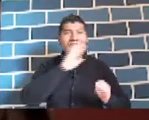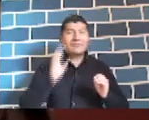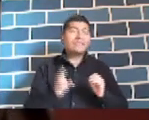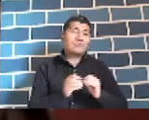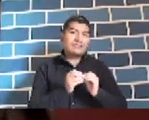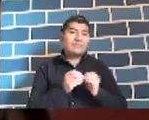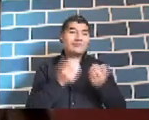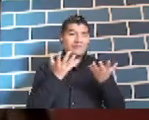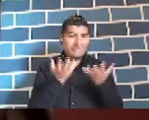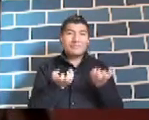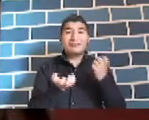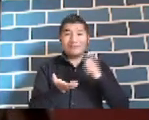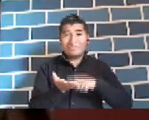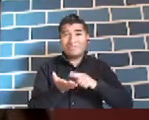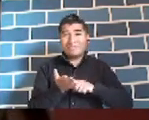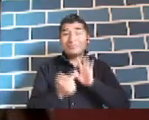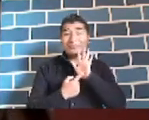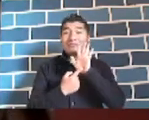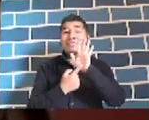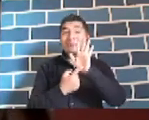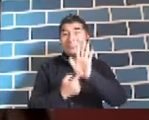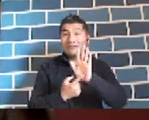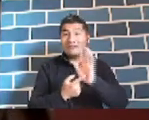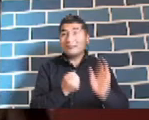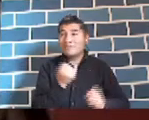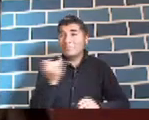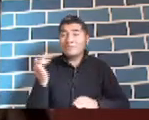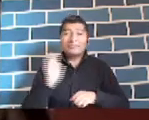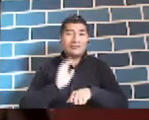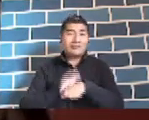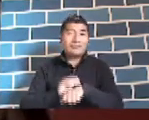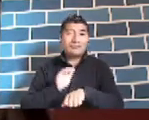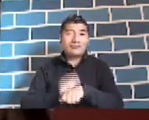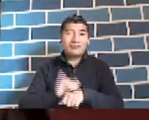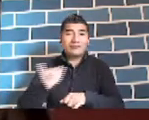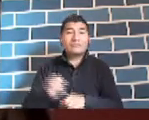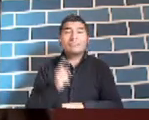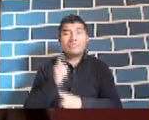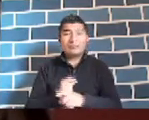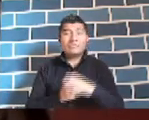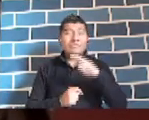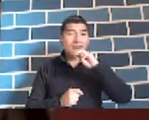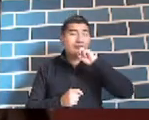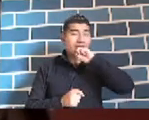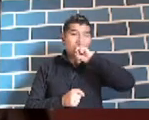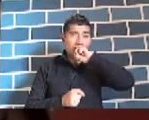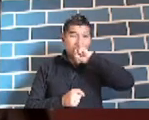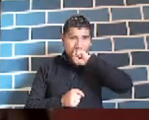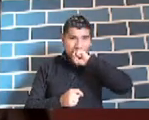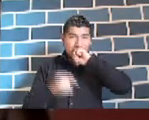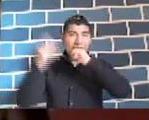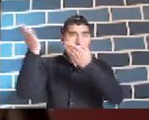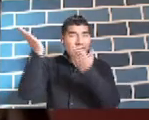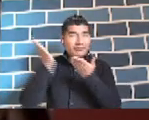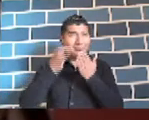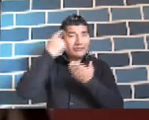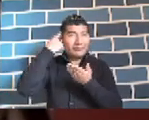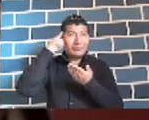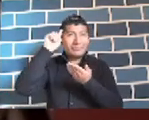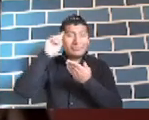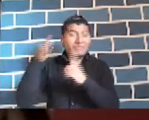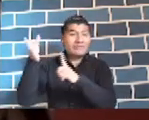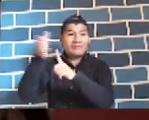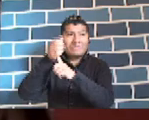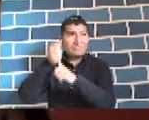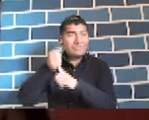si quisiera aquí hacer referencia a algunos consejos que justamente el pavo francisco nos sugiere para alcanzar